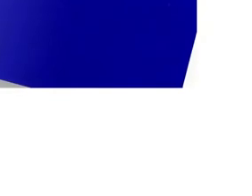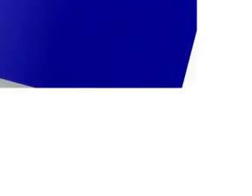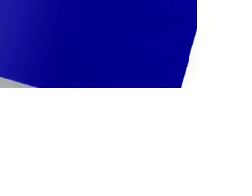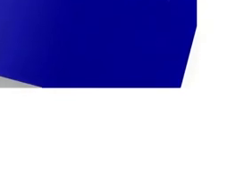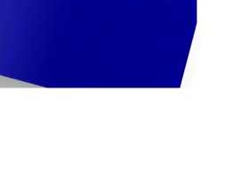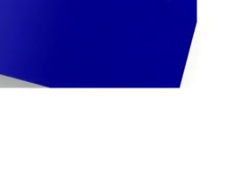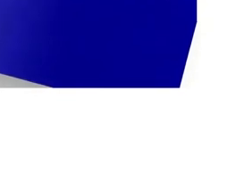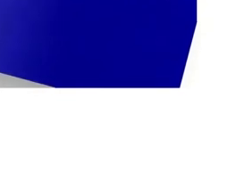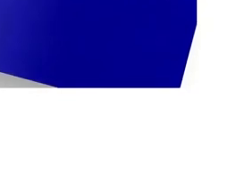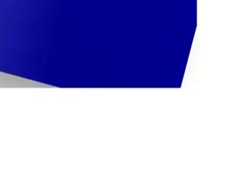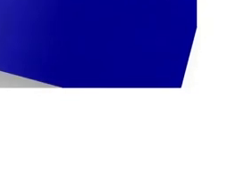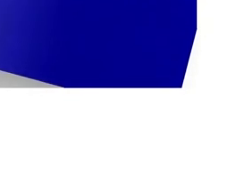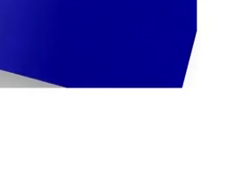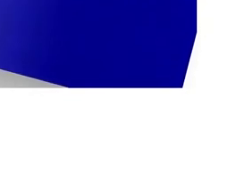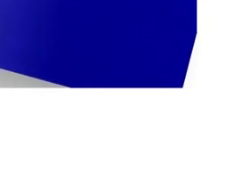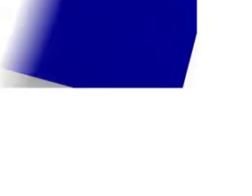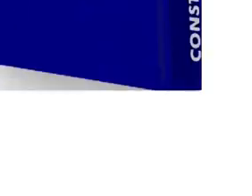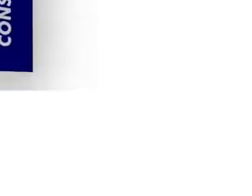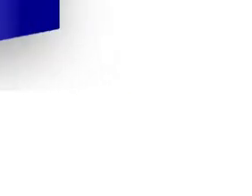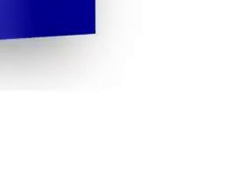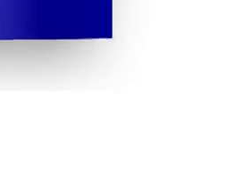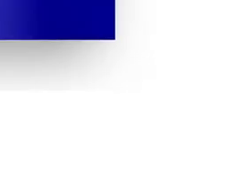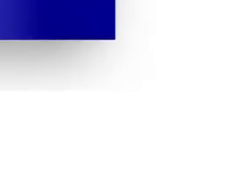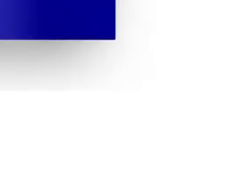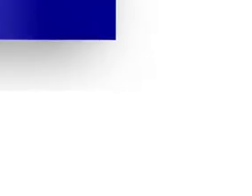económico sostenible del país.